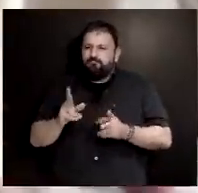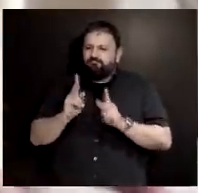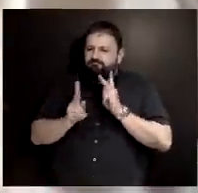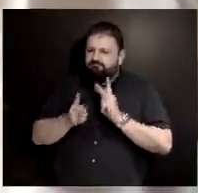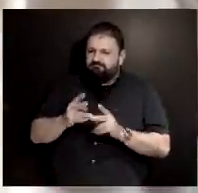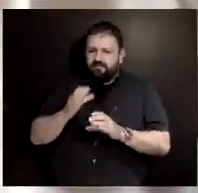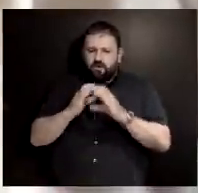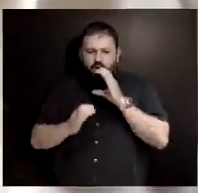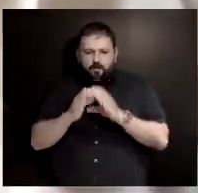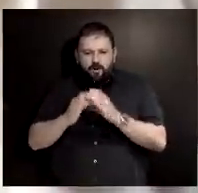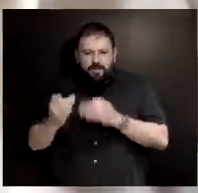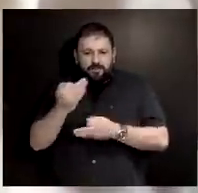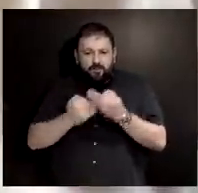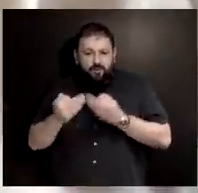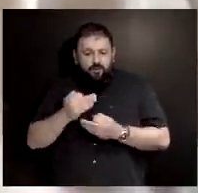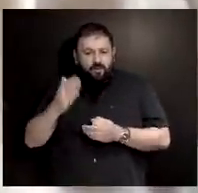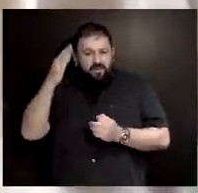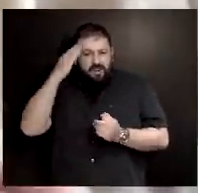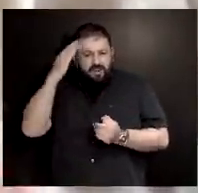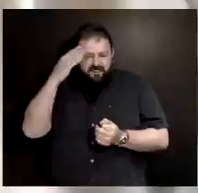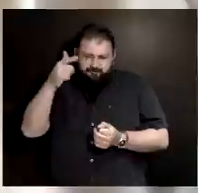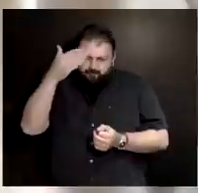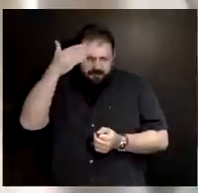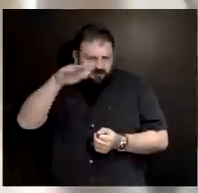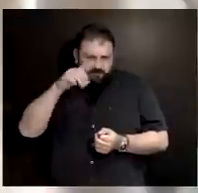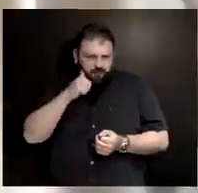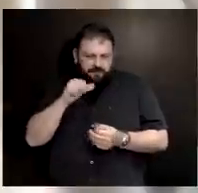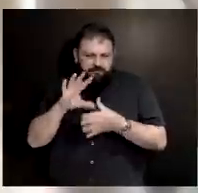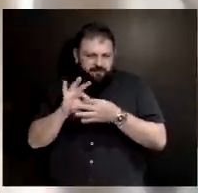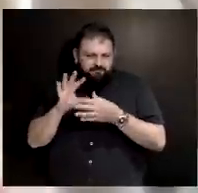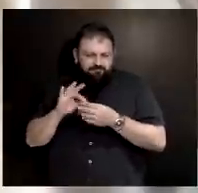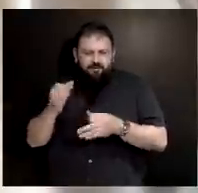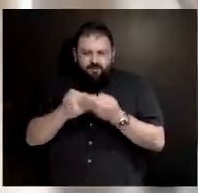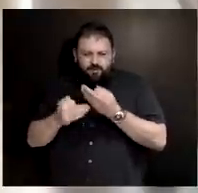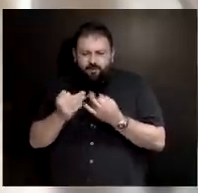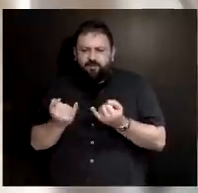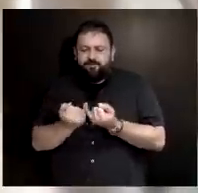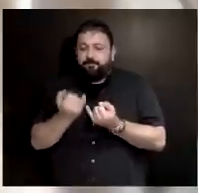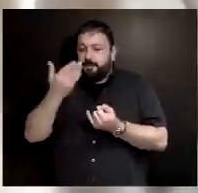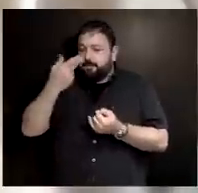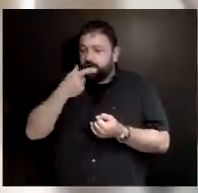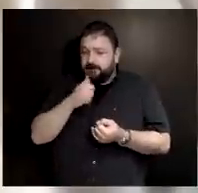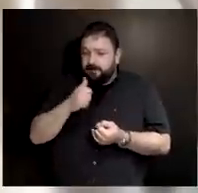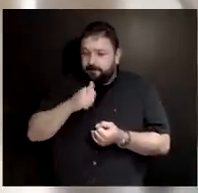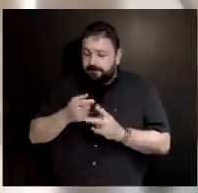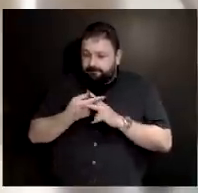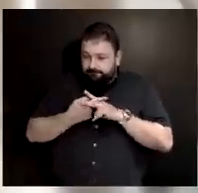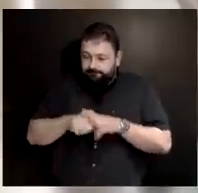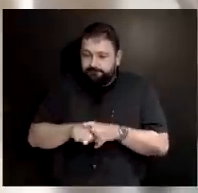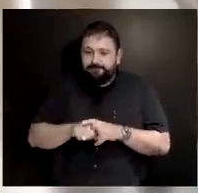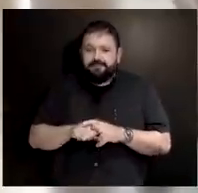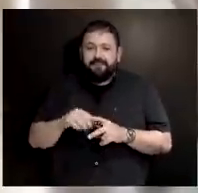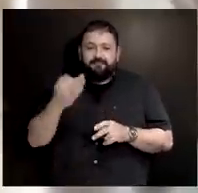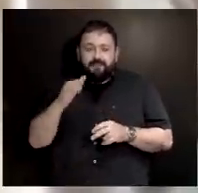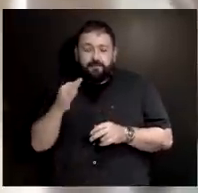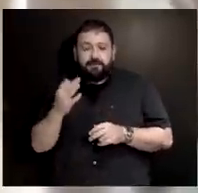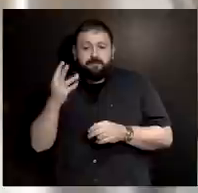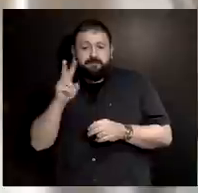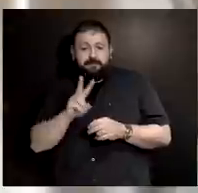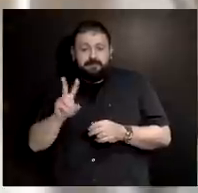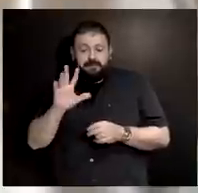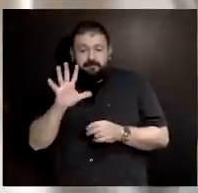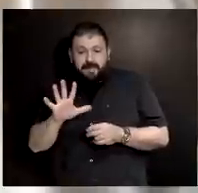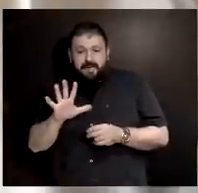como ya sabemos que hacemos siempre. Y como ya les dijimos, empezamos en febrero, el viernes 5, sábado 6 y